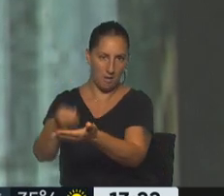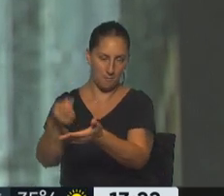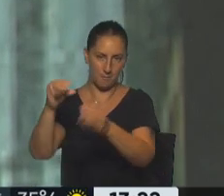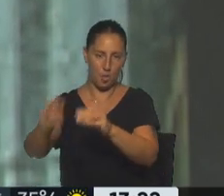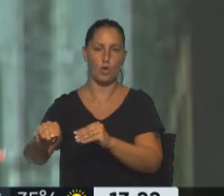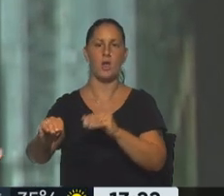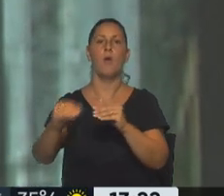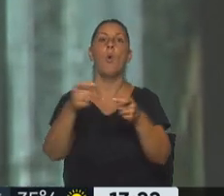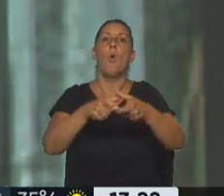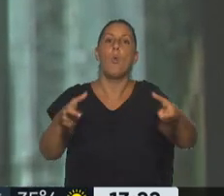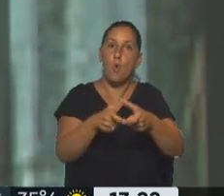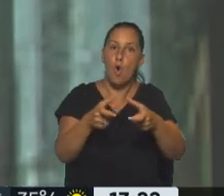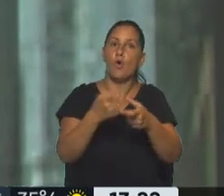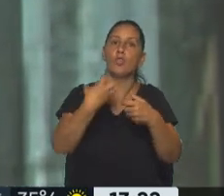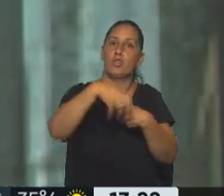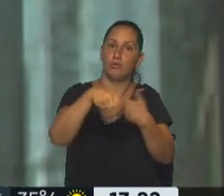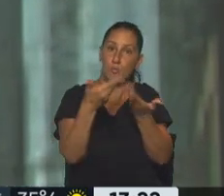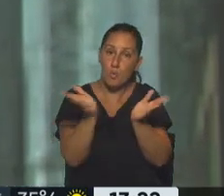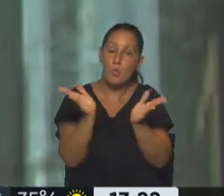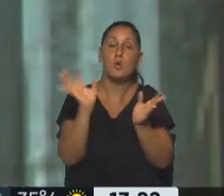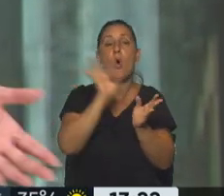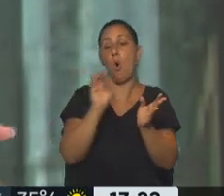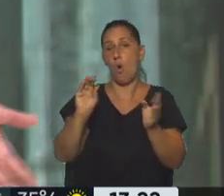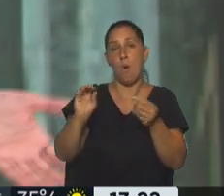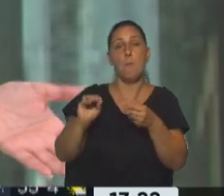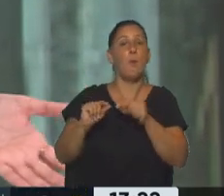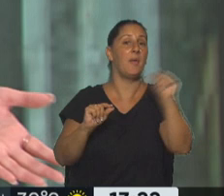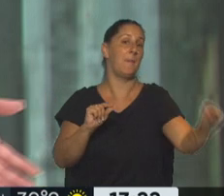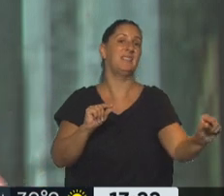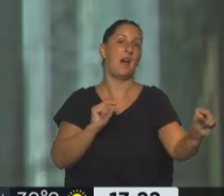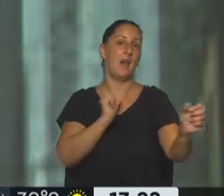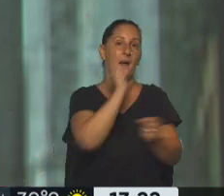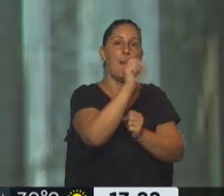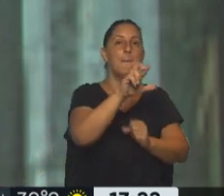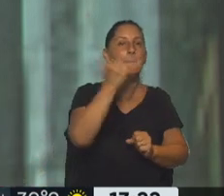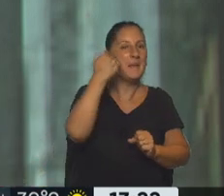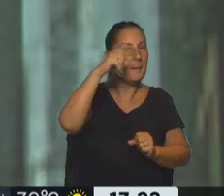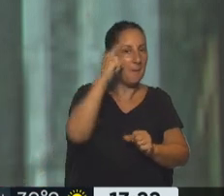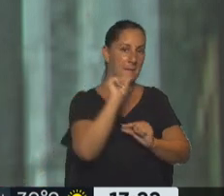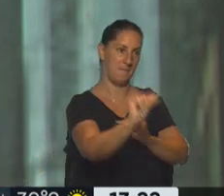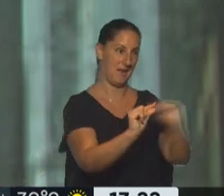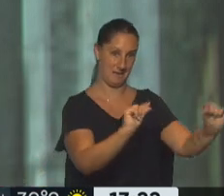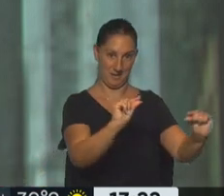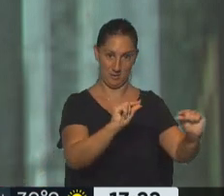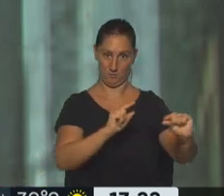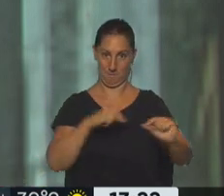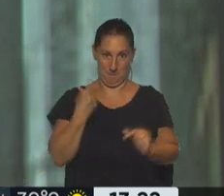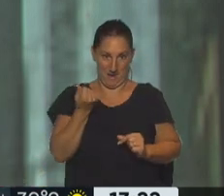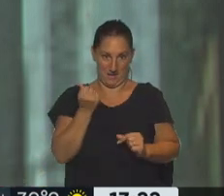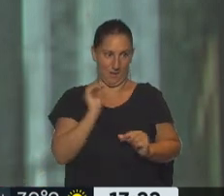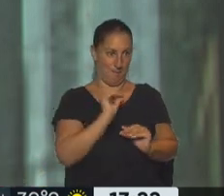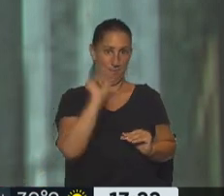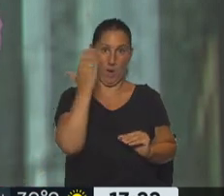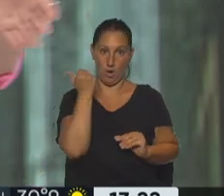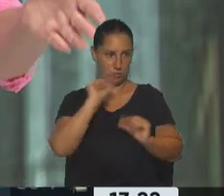pueden colocar bonos del sector público o por ejemplo se pueden prestar a pymes se pueden prestar en crédito productivo todo